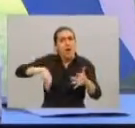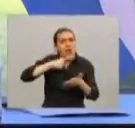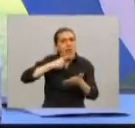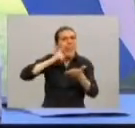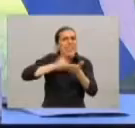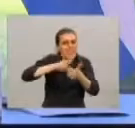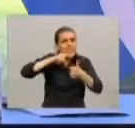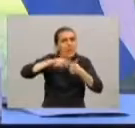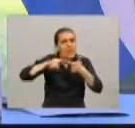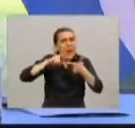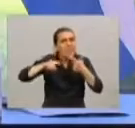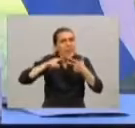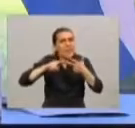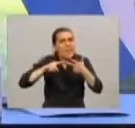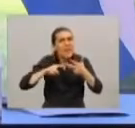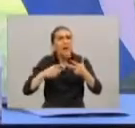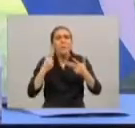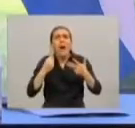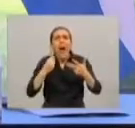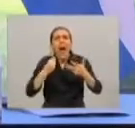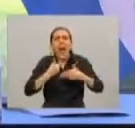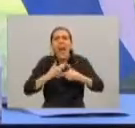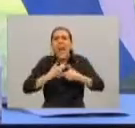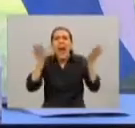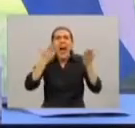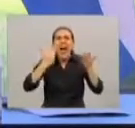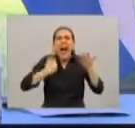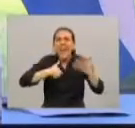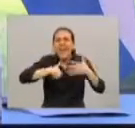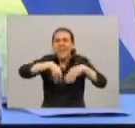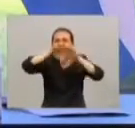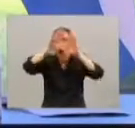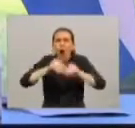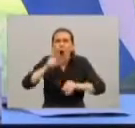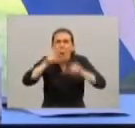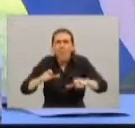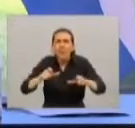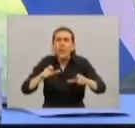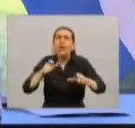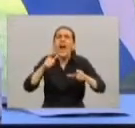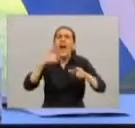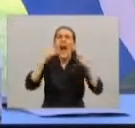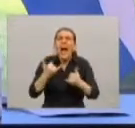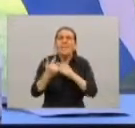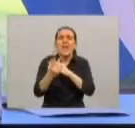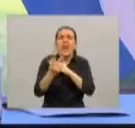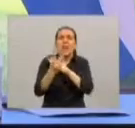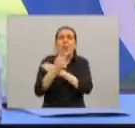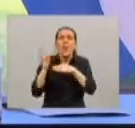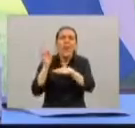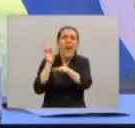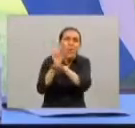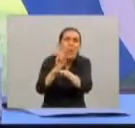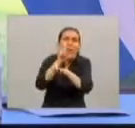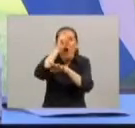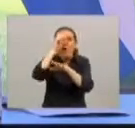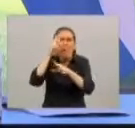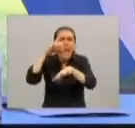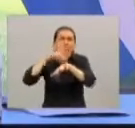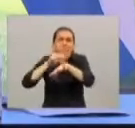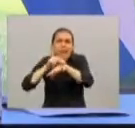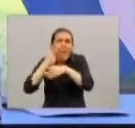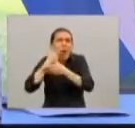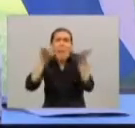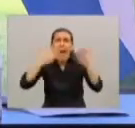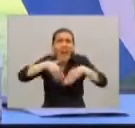día de hoy, en el anuncio, el presidente Alberto Fernández, que es en la conciencia ciudadana, ¿no? A partir de ahora, la